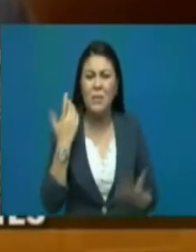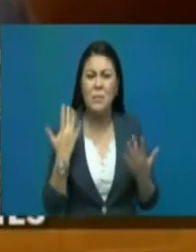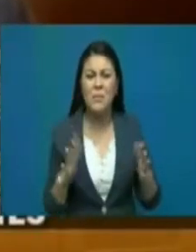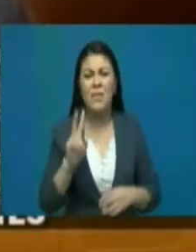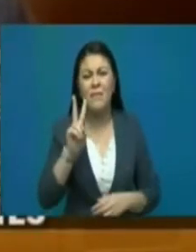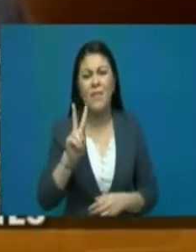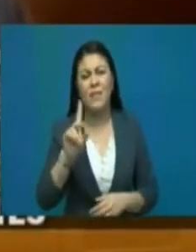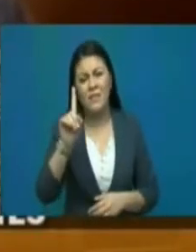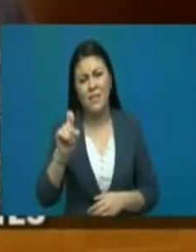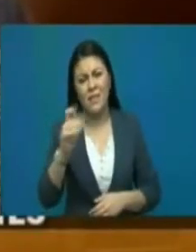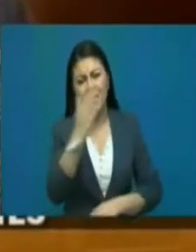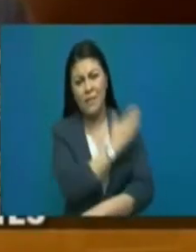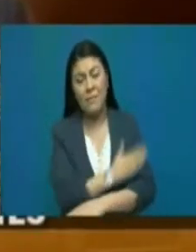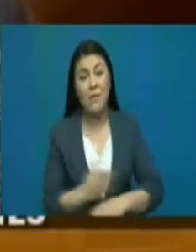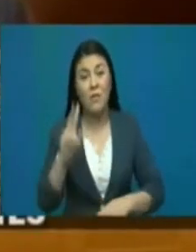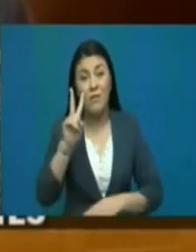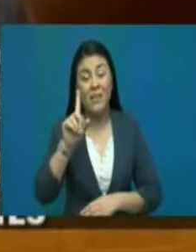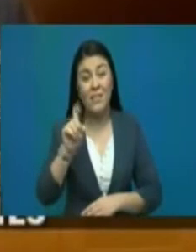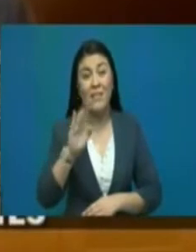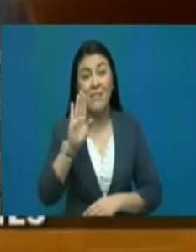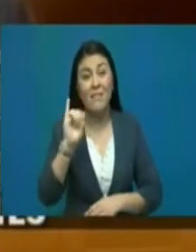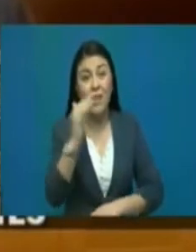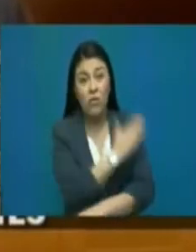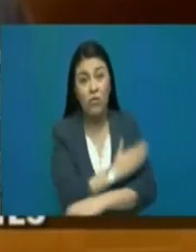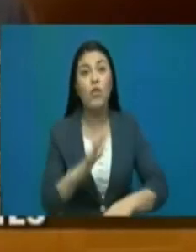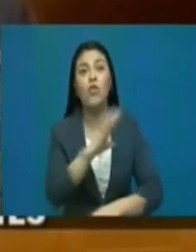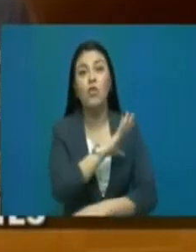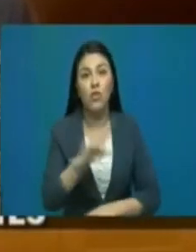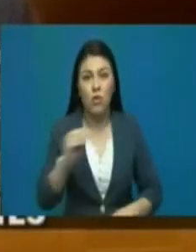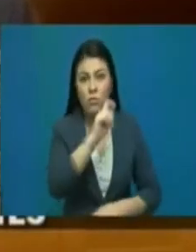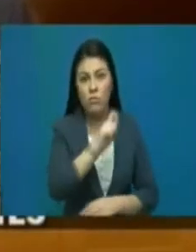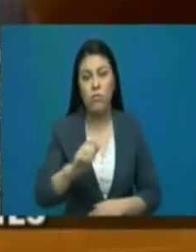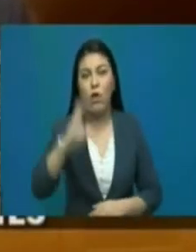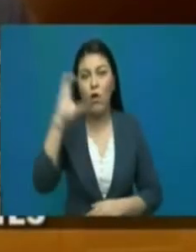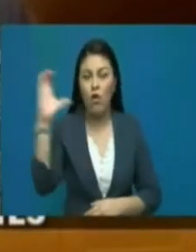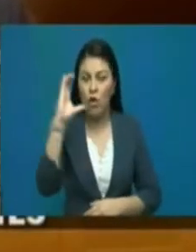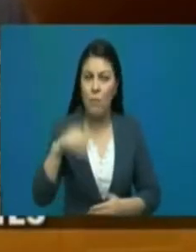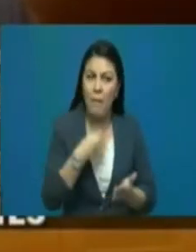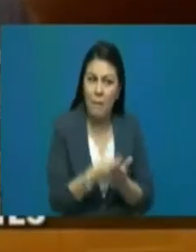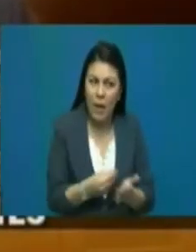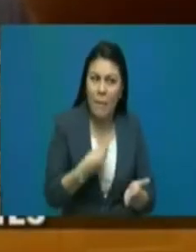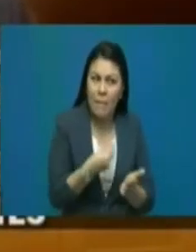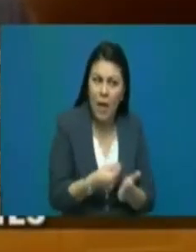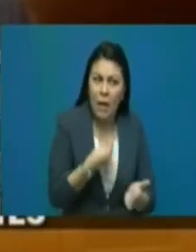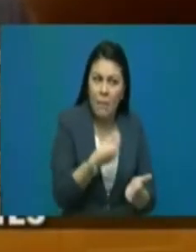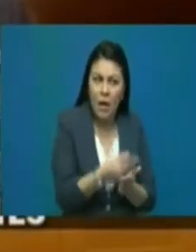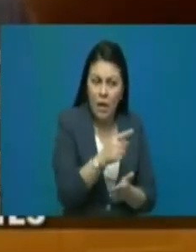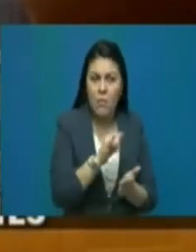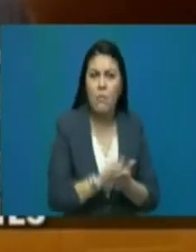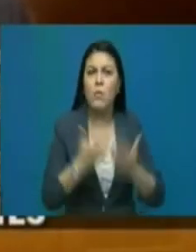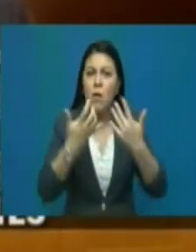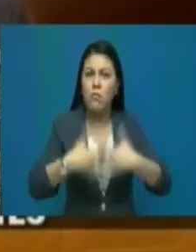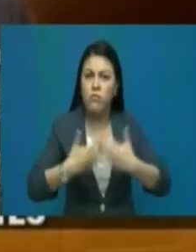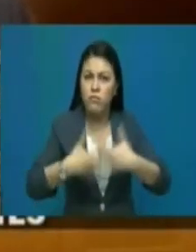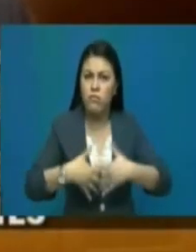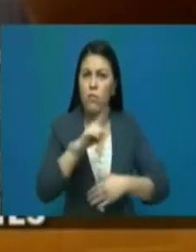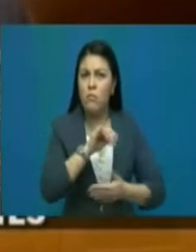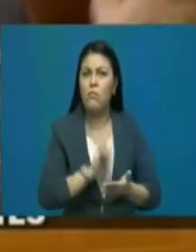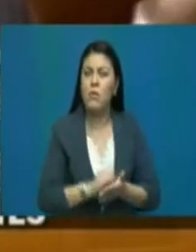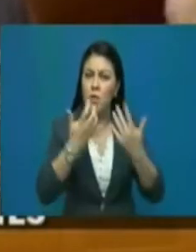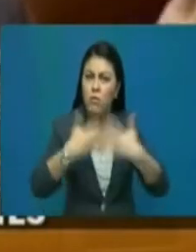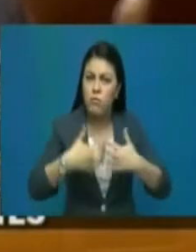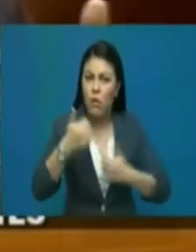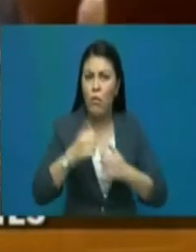billones de pesos que todos los colombianos le hemos pagado a las empresas generadoras de